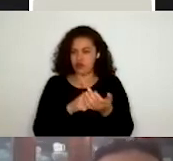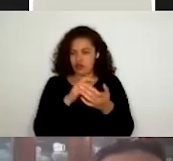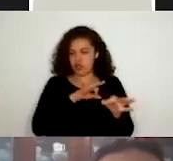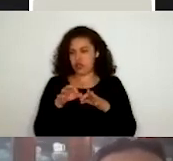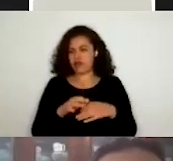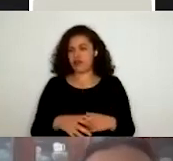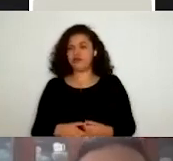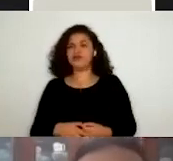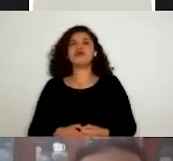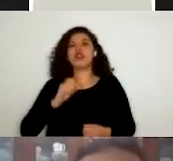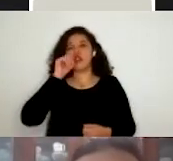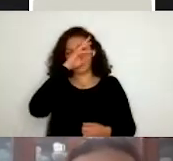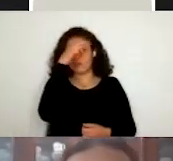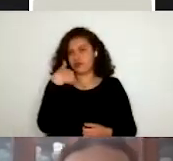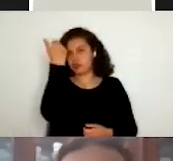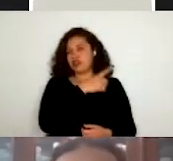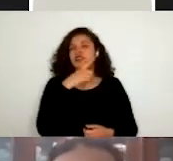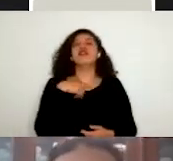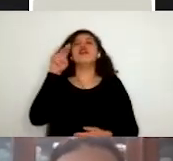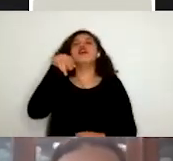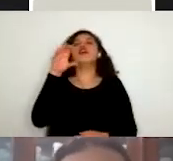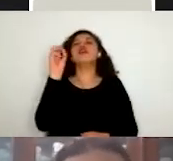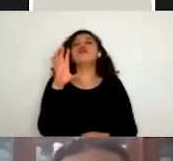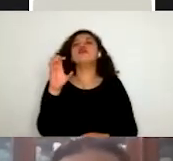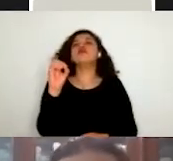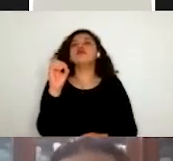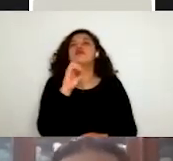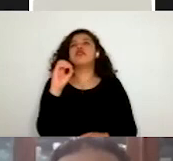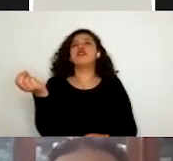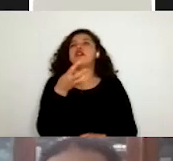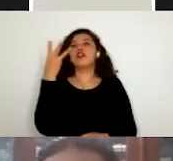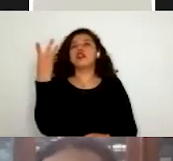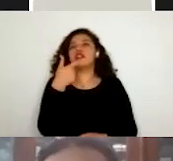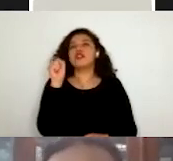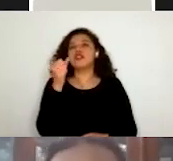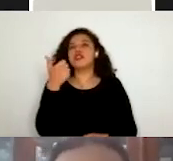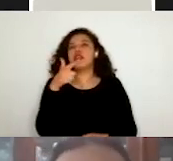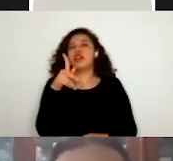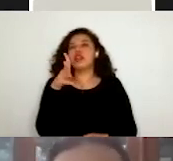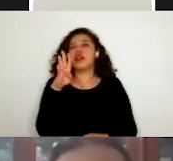También debemos de revisar la NOM 003 SEGOP 2011.